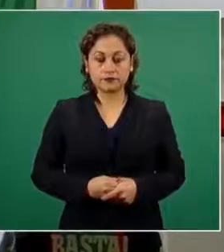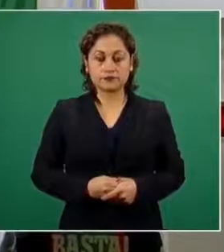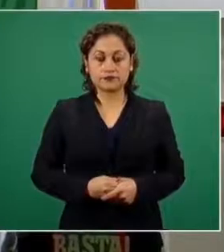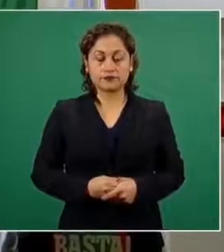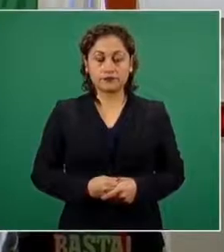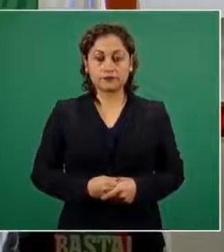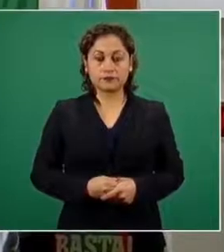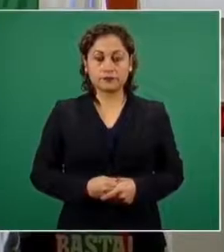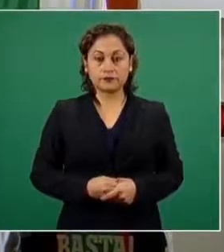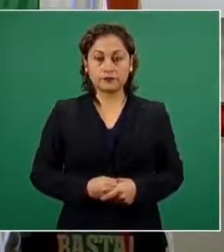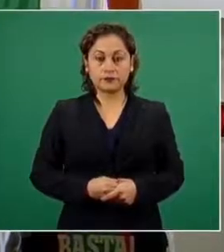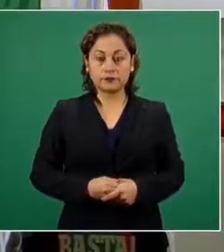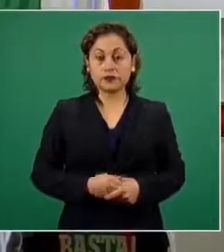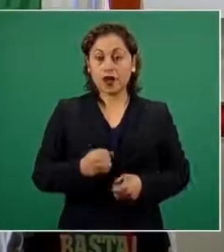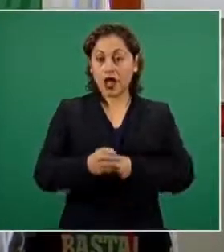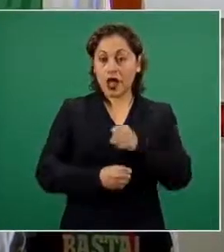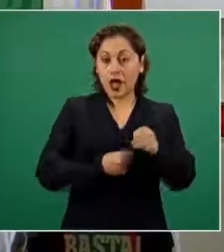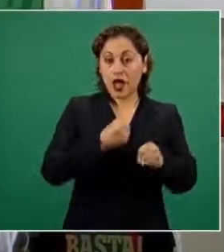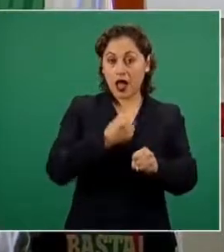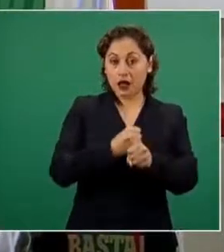y 20.